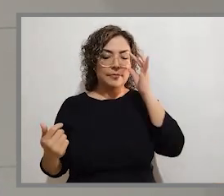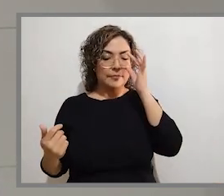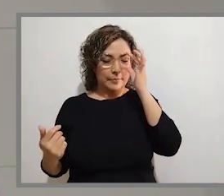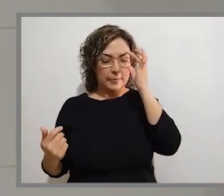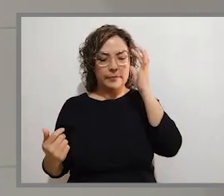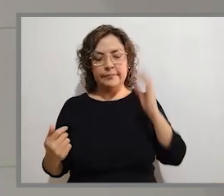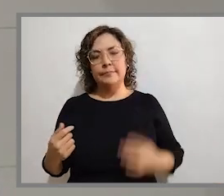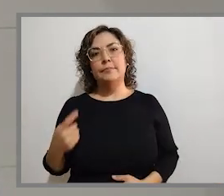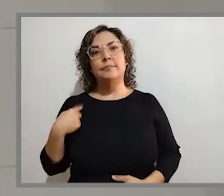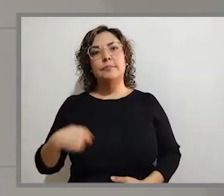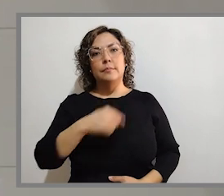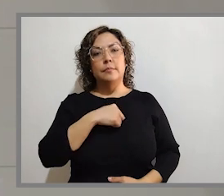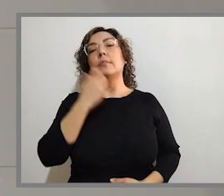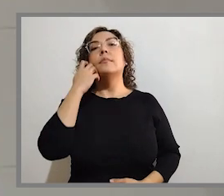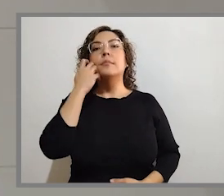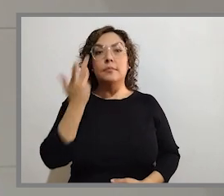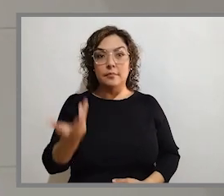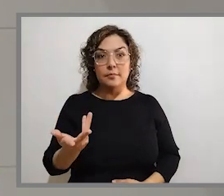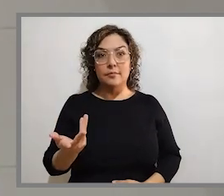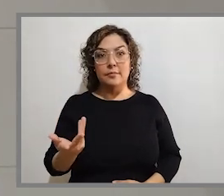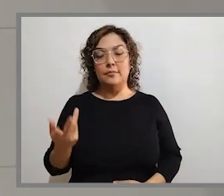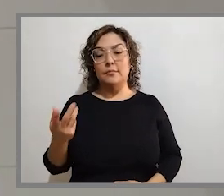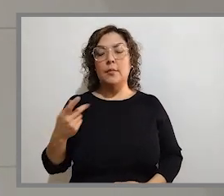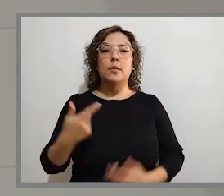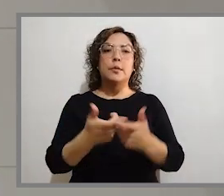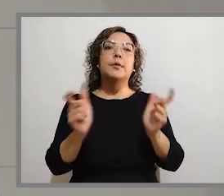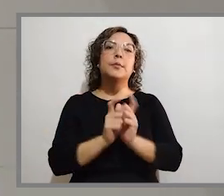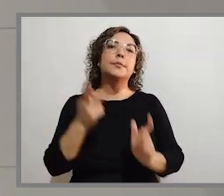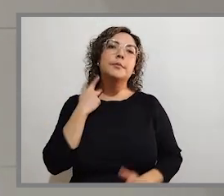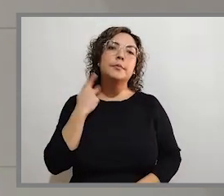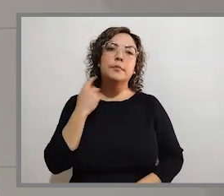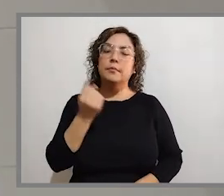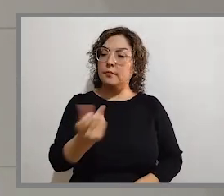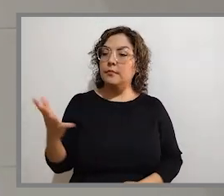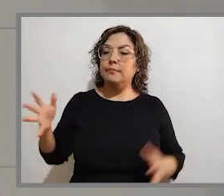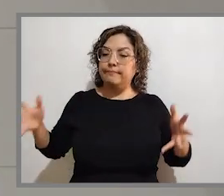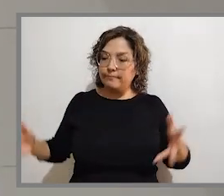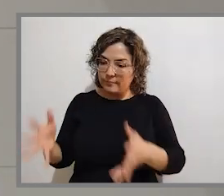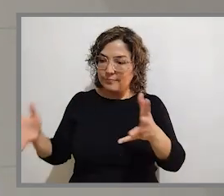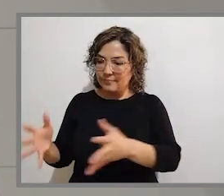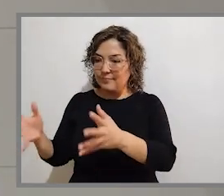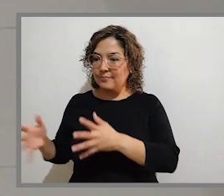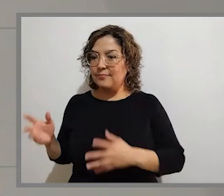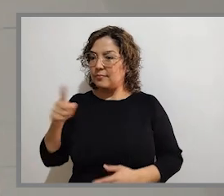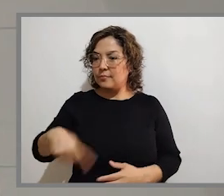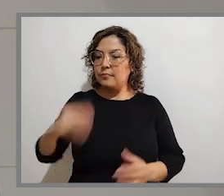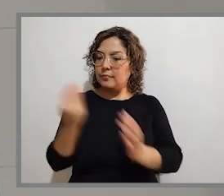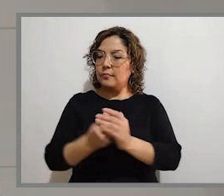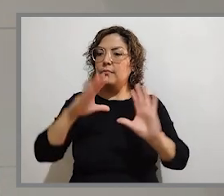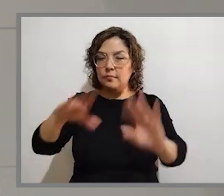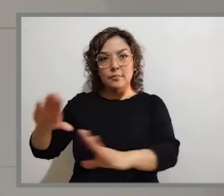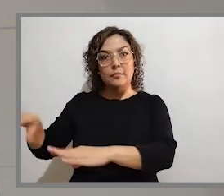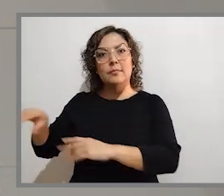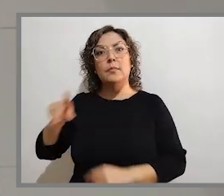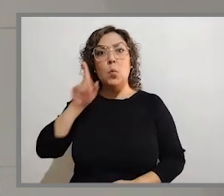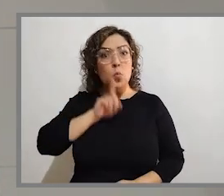de financiamiento para capacitación, promoción y liderazgo de mujeres, para quitarles este pretextito de no hay mujeres capacitadas,